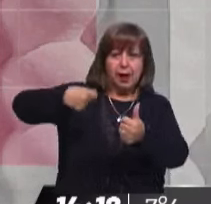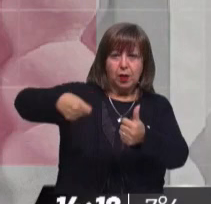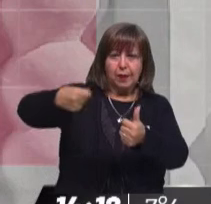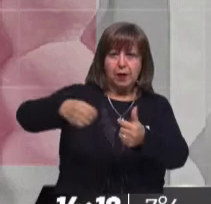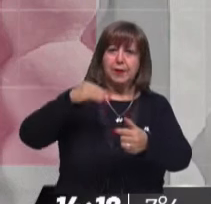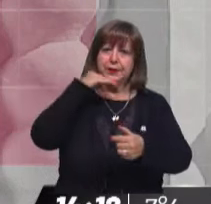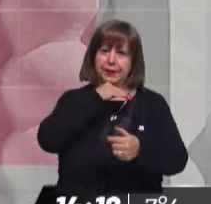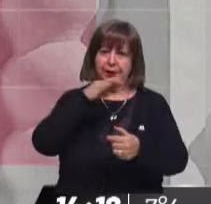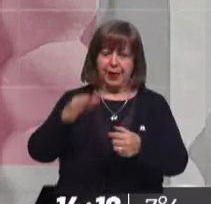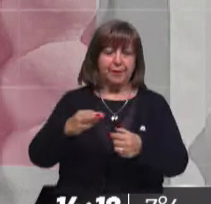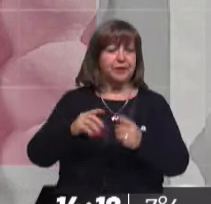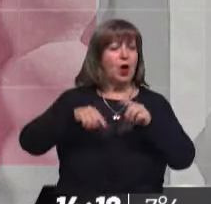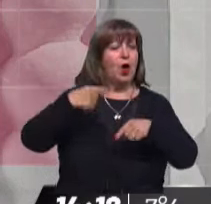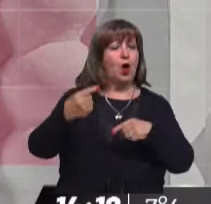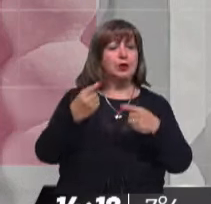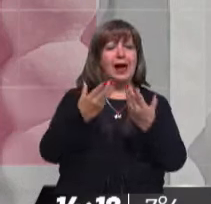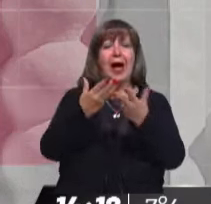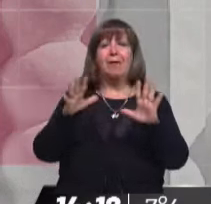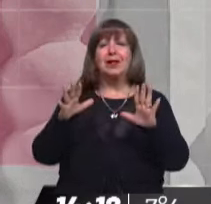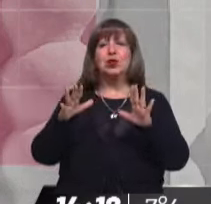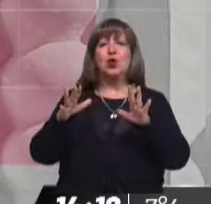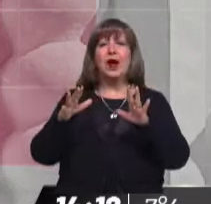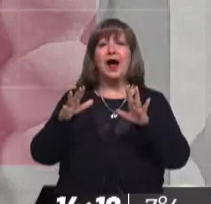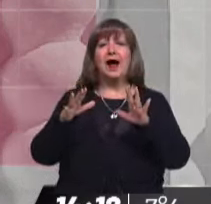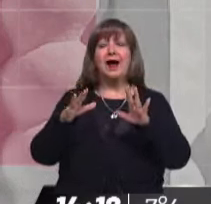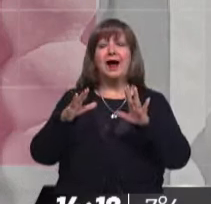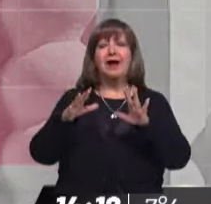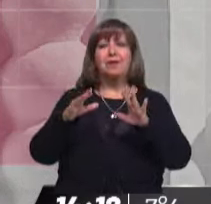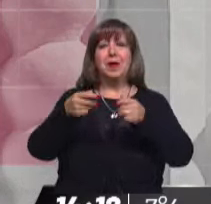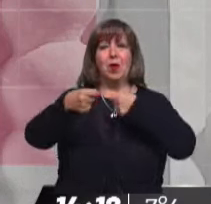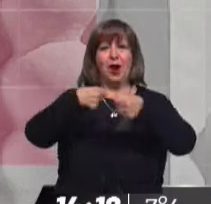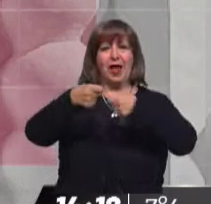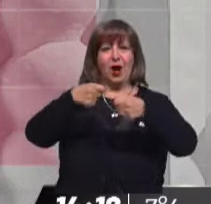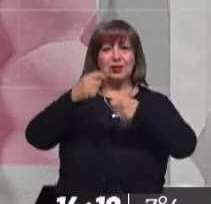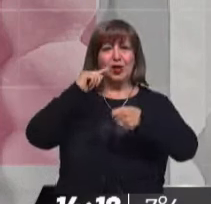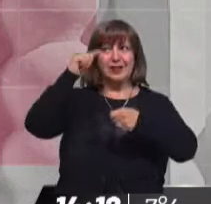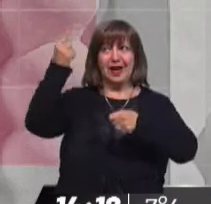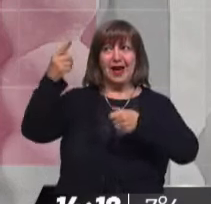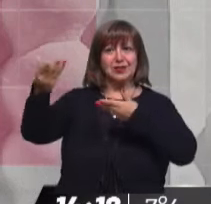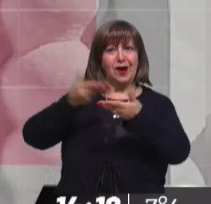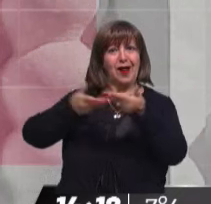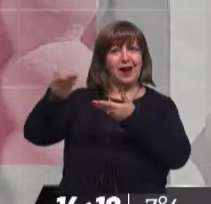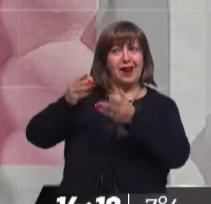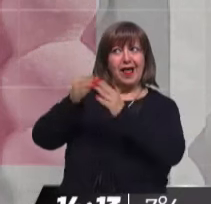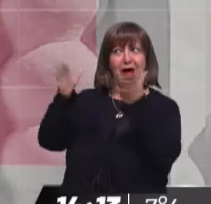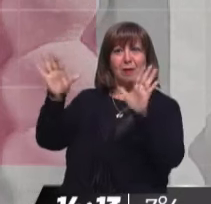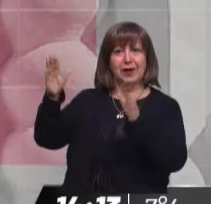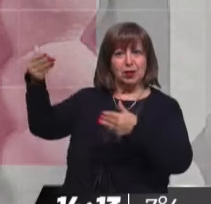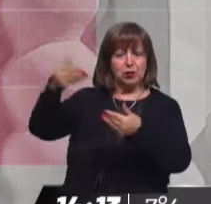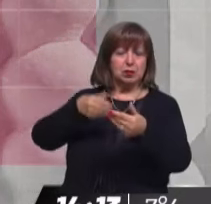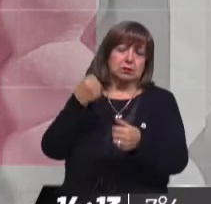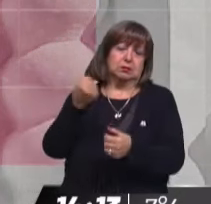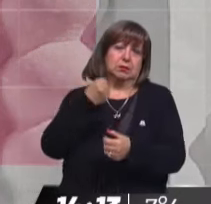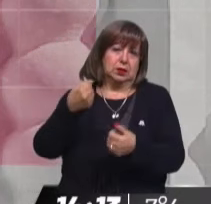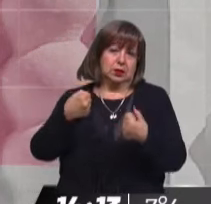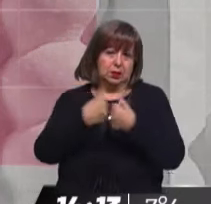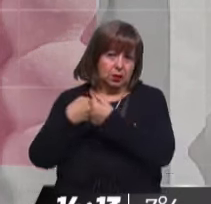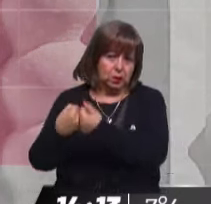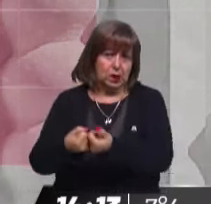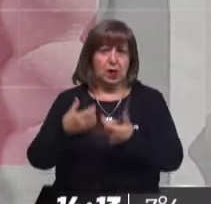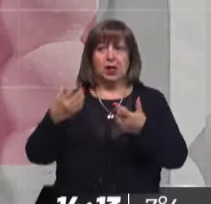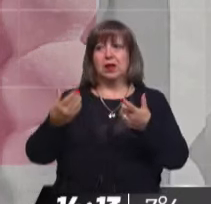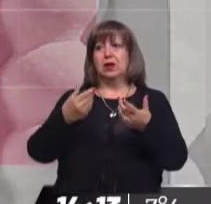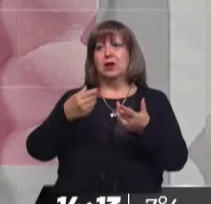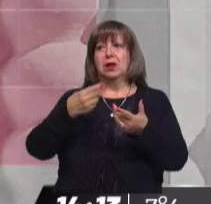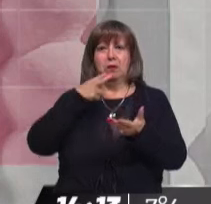apertura al comercio internacional. Yo creo que esto es innegable. El país, claro que tiene que realizar también convenios internacionales, tratados de